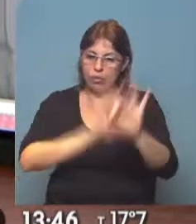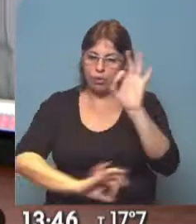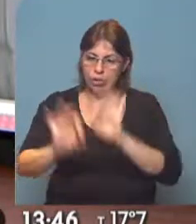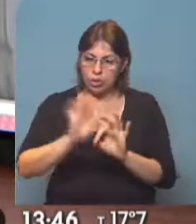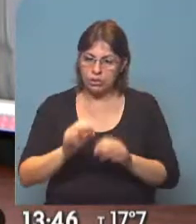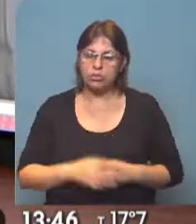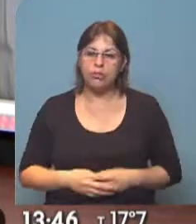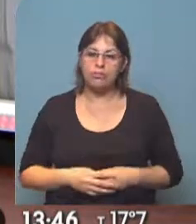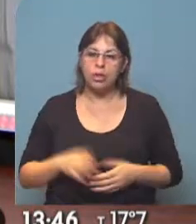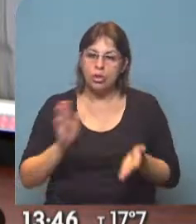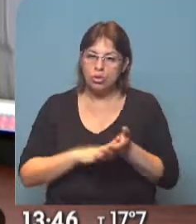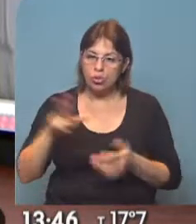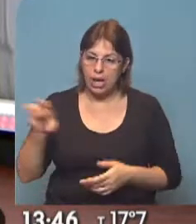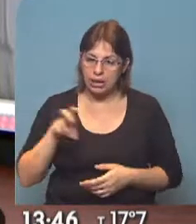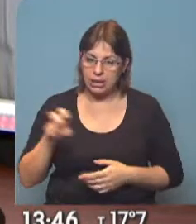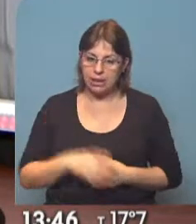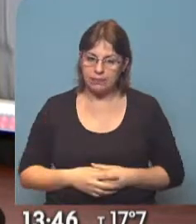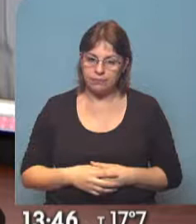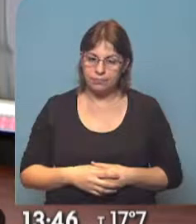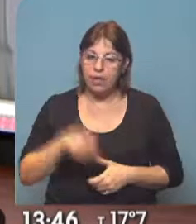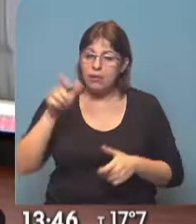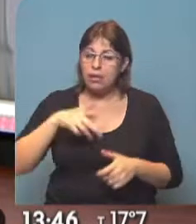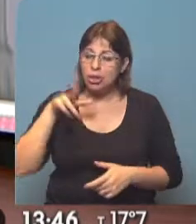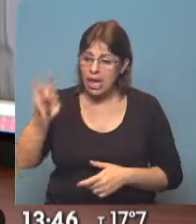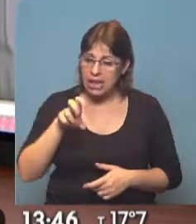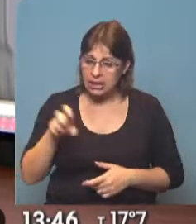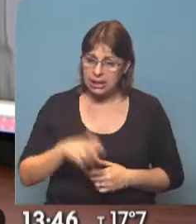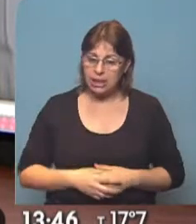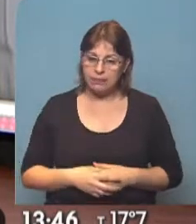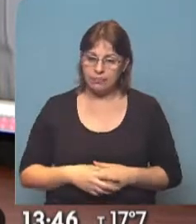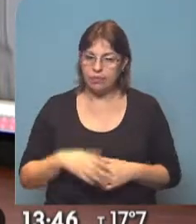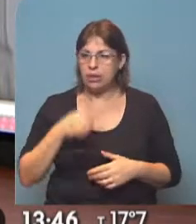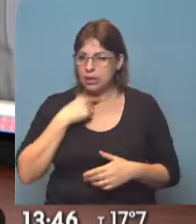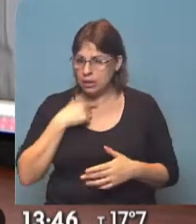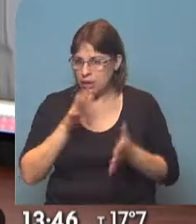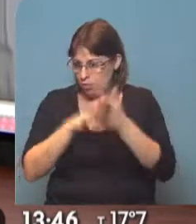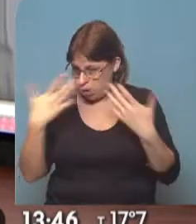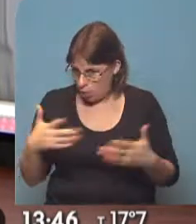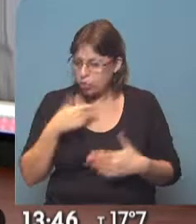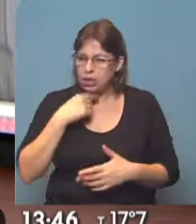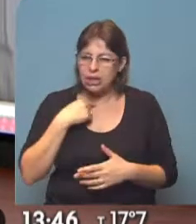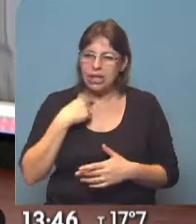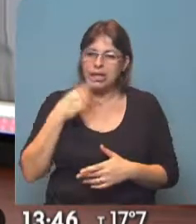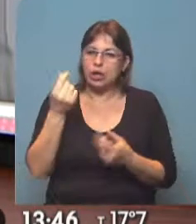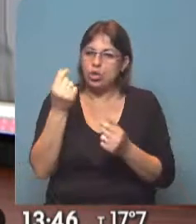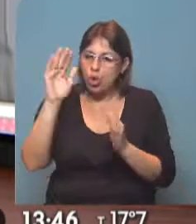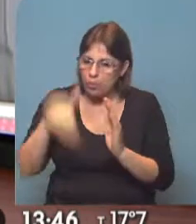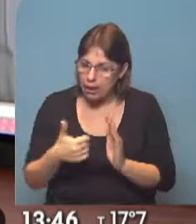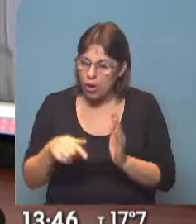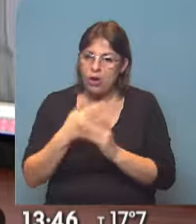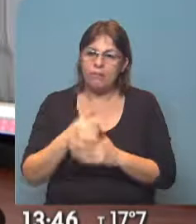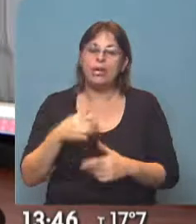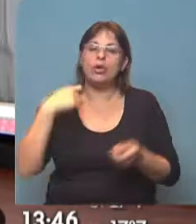con relación a los alquileres. Por un lado, los inquilinos obviamente lo aplauden porque va a reducir mucho los costos, no así